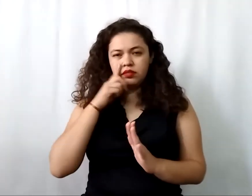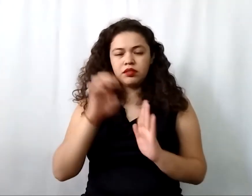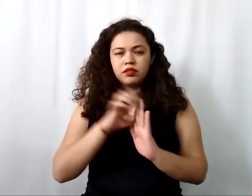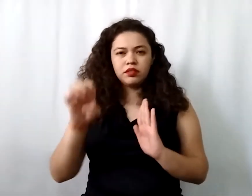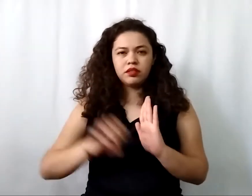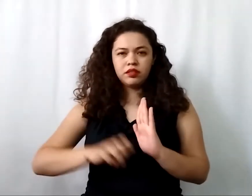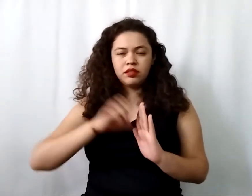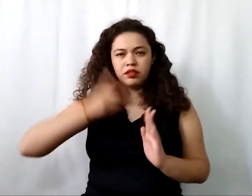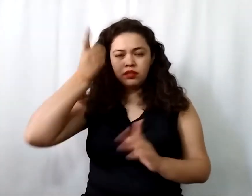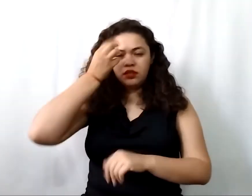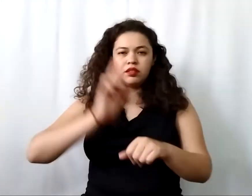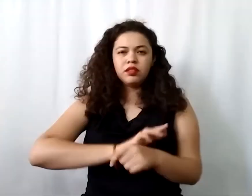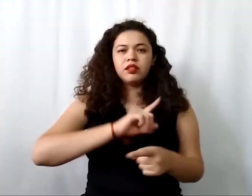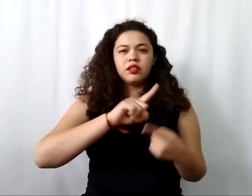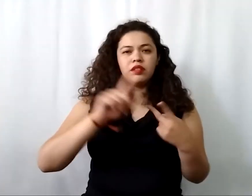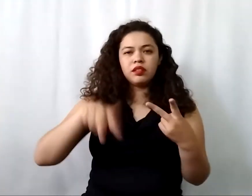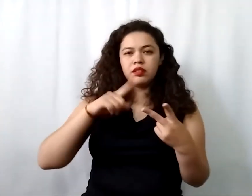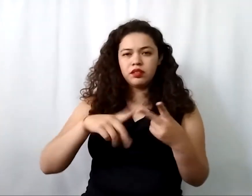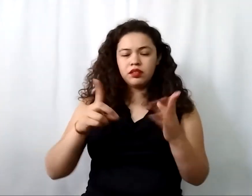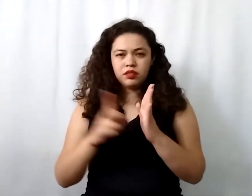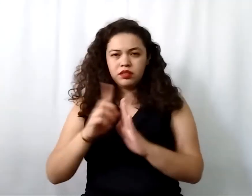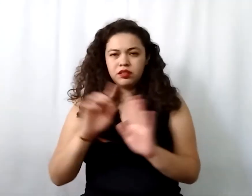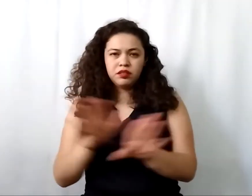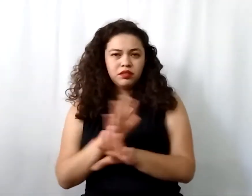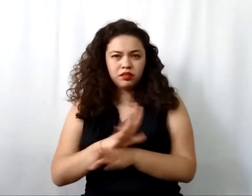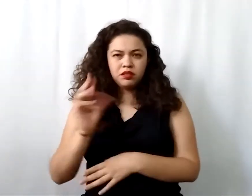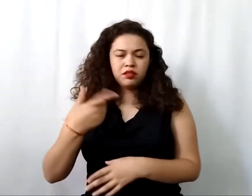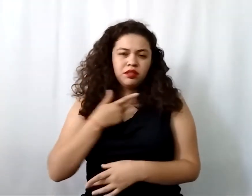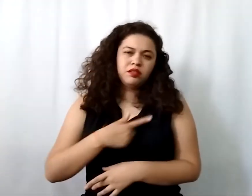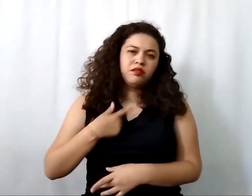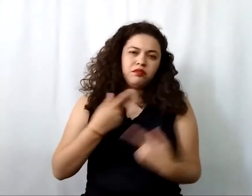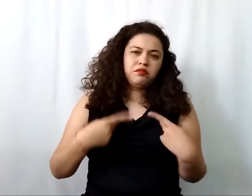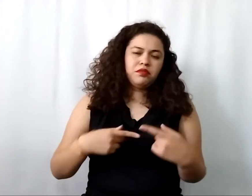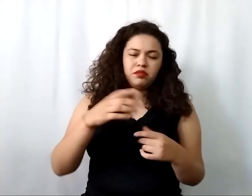después departamentos. Eso no cambia, ¿verdad? Es a gusto de cada organización.